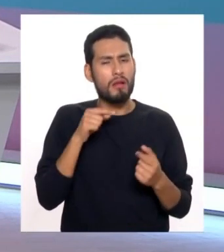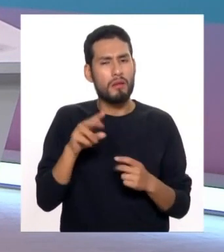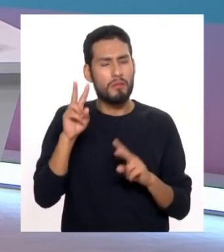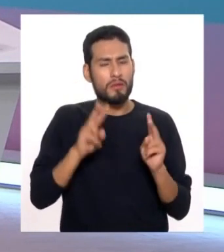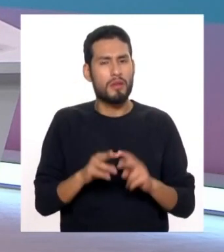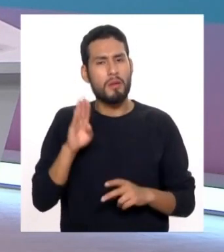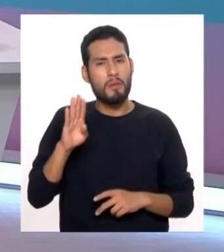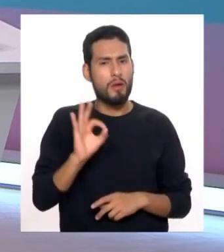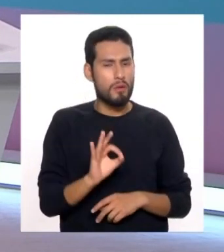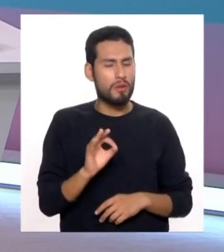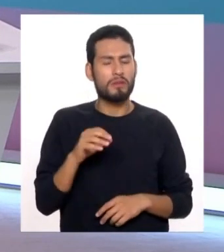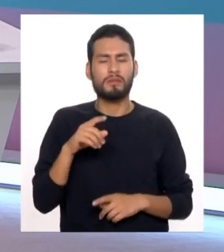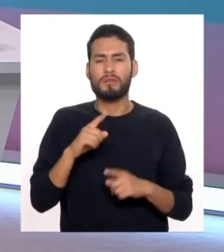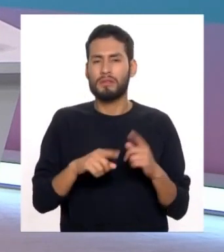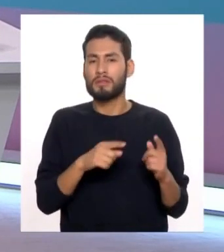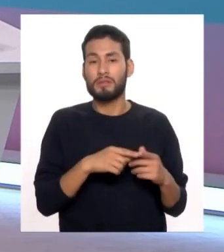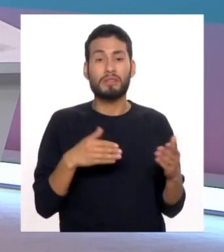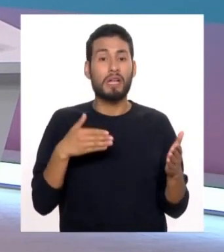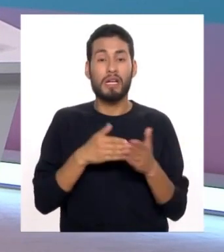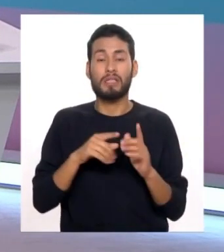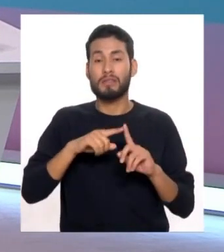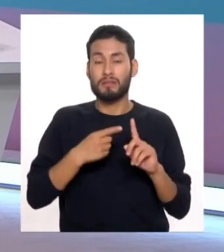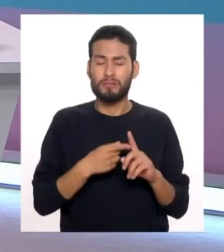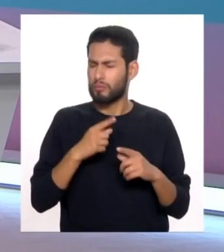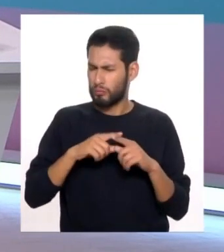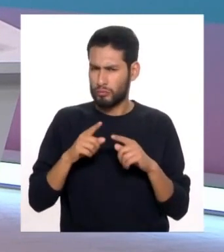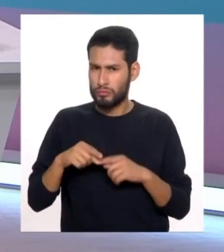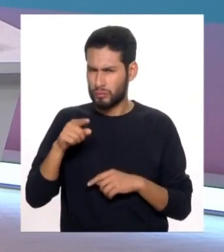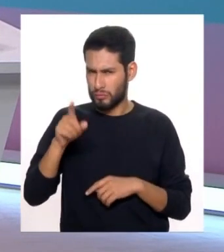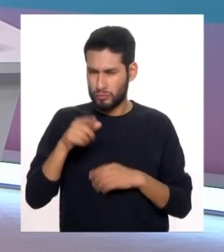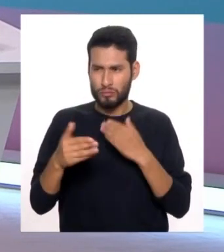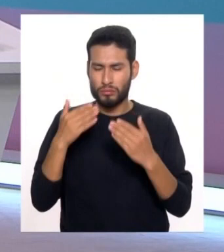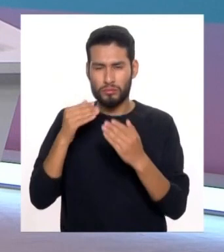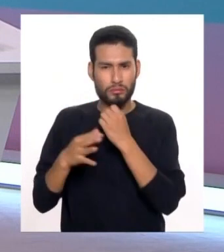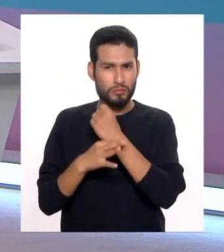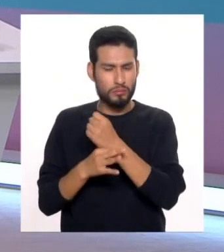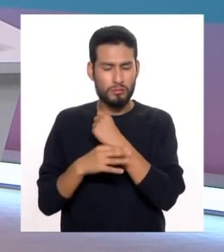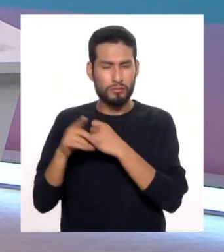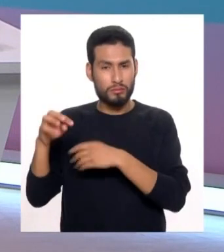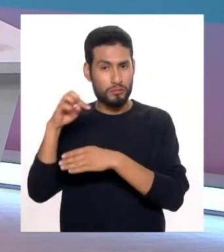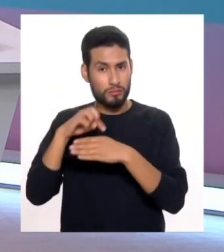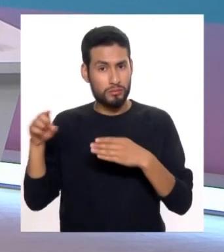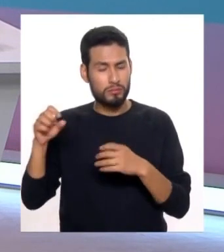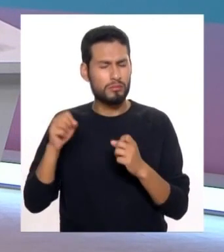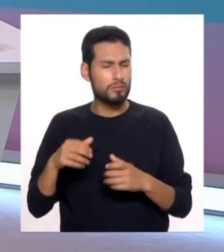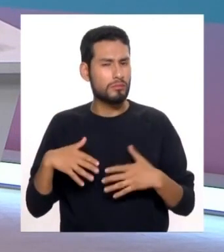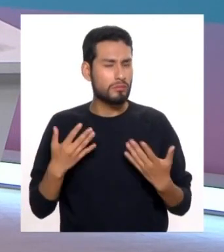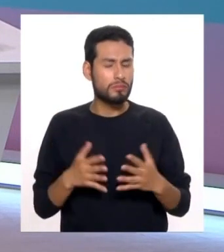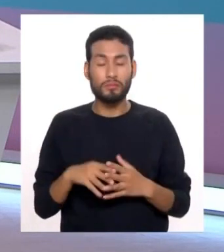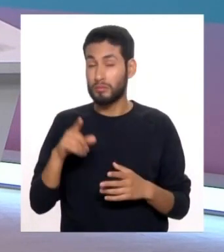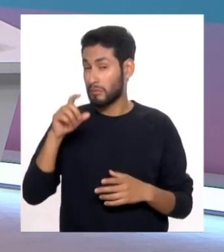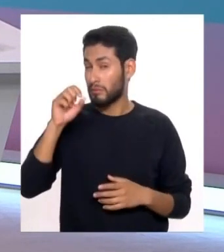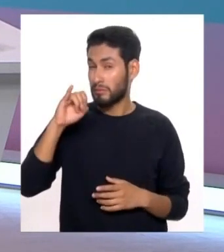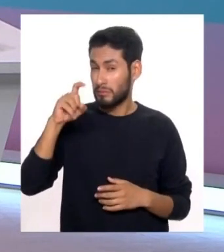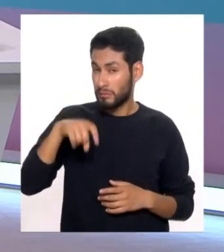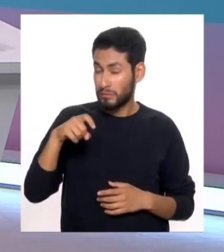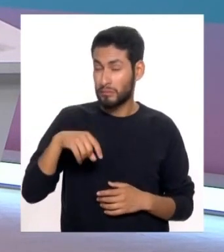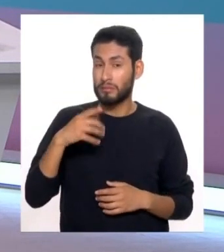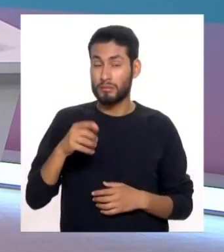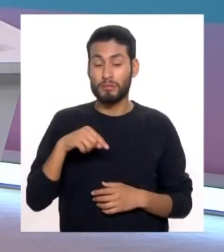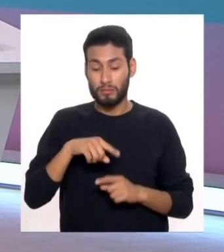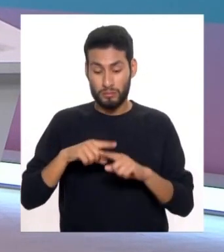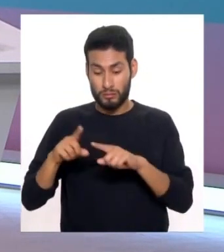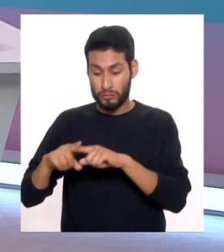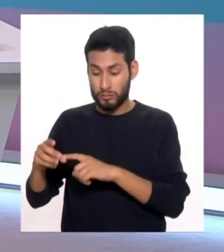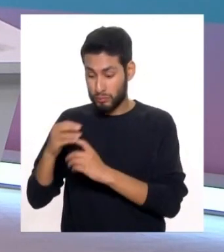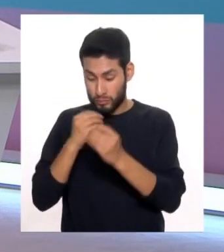vitamina B9, anticonceptivos, en fin. Tienes que hablar con tu médico, con tu profesional para ver si es necesario, además de la